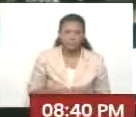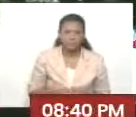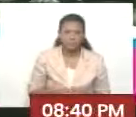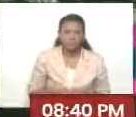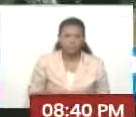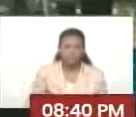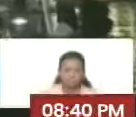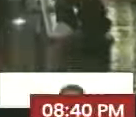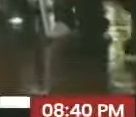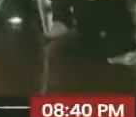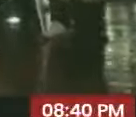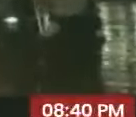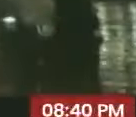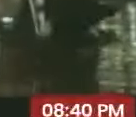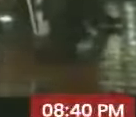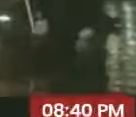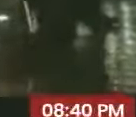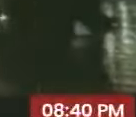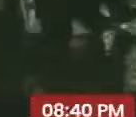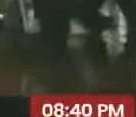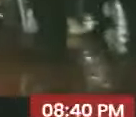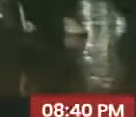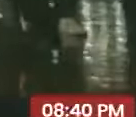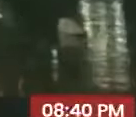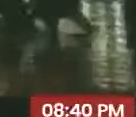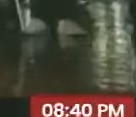Mira cómo para la colita.